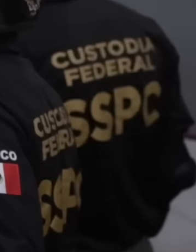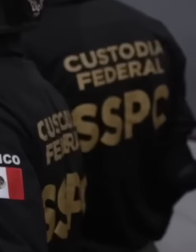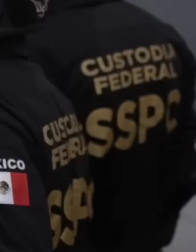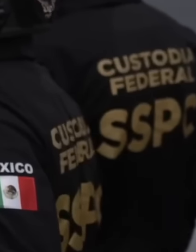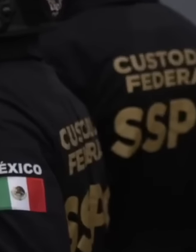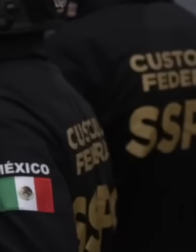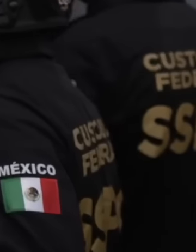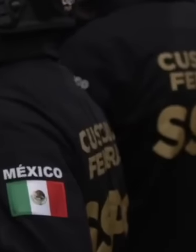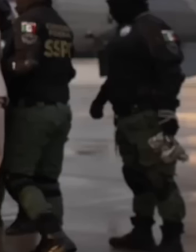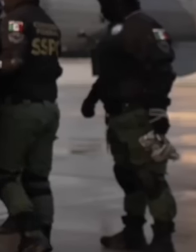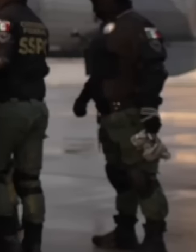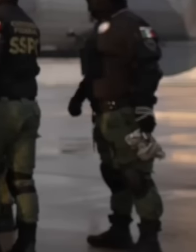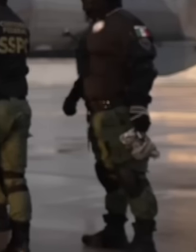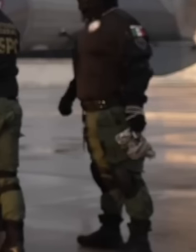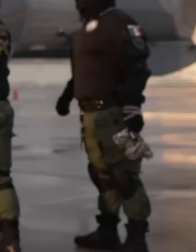bruta.